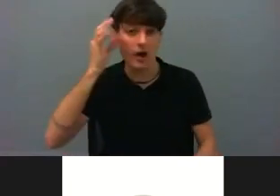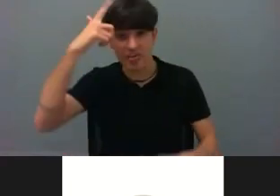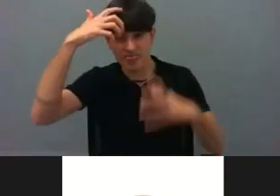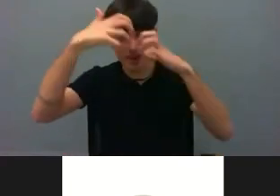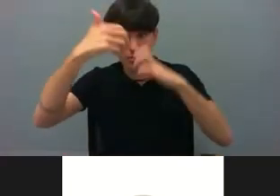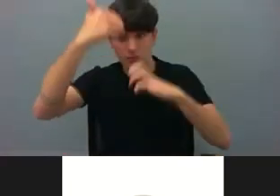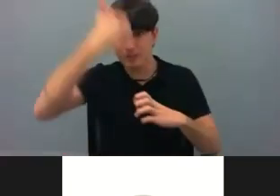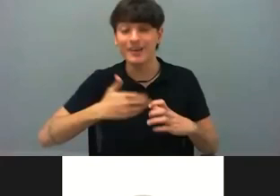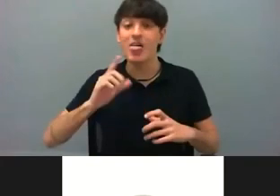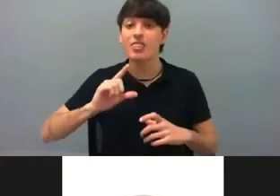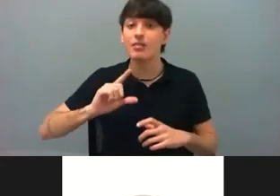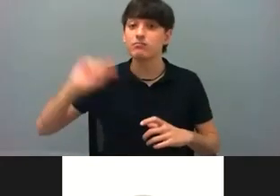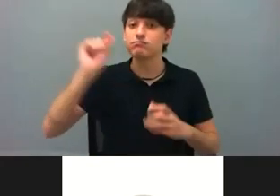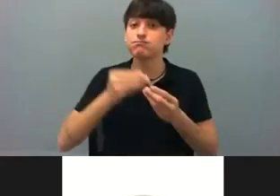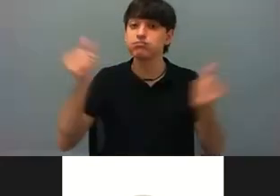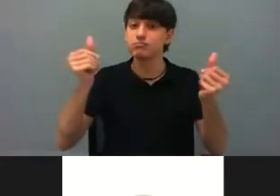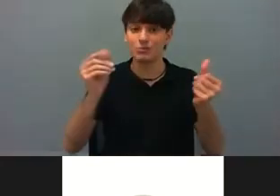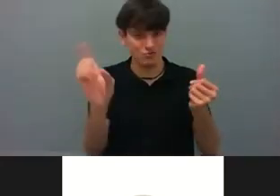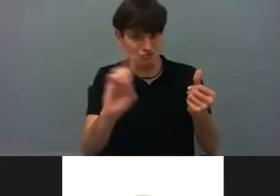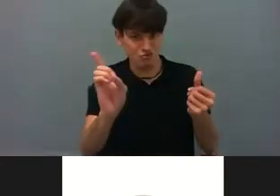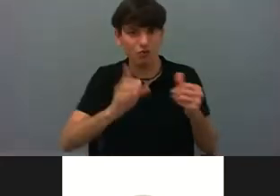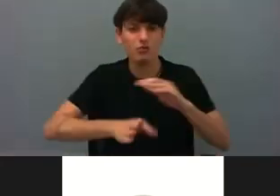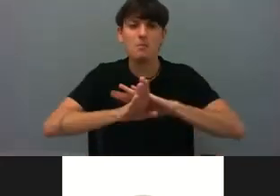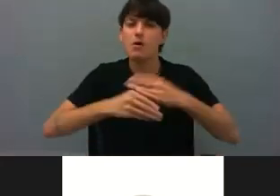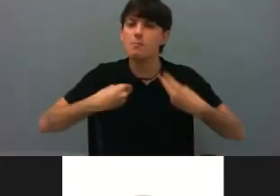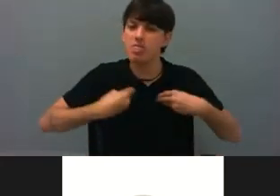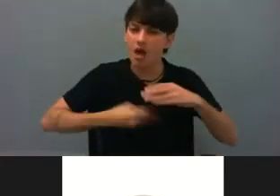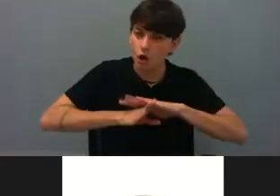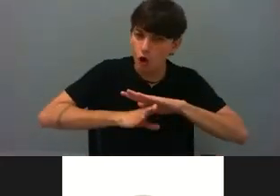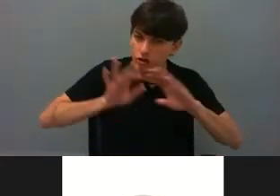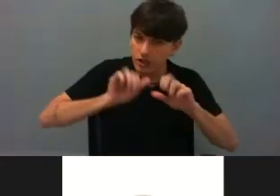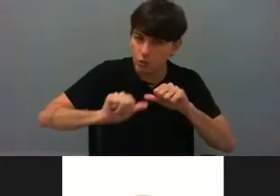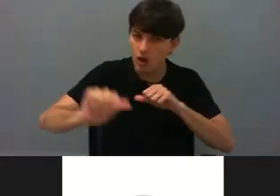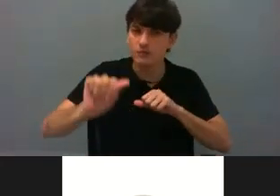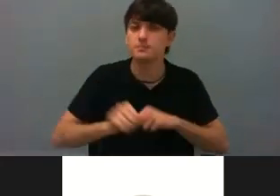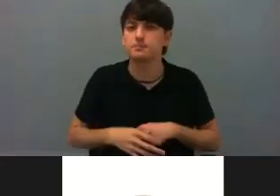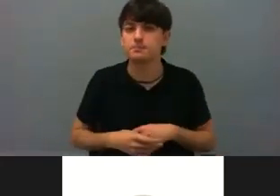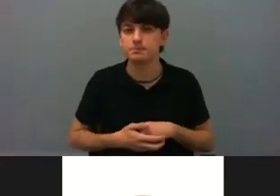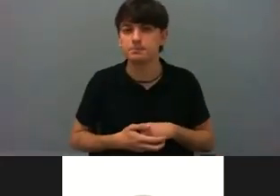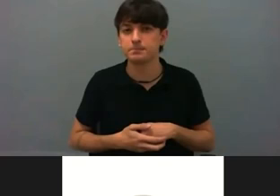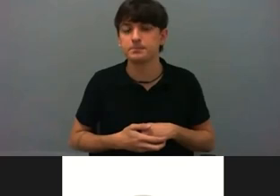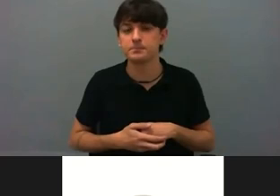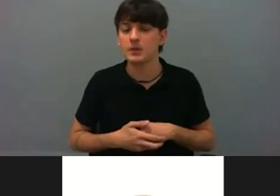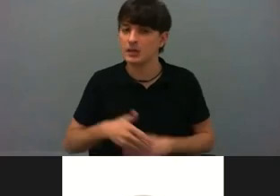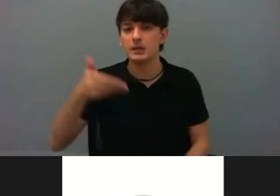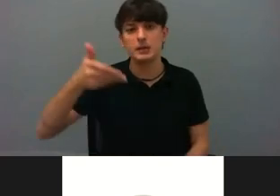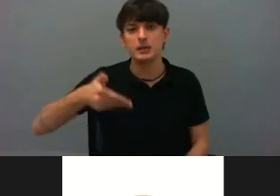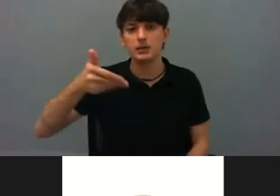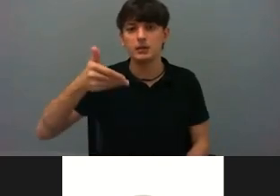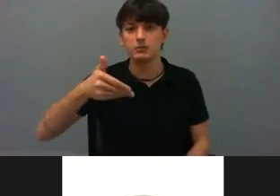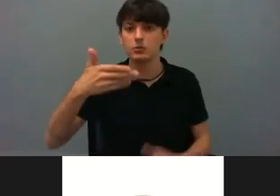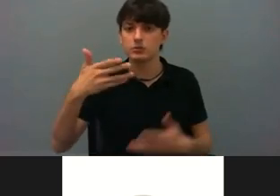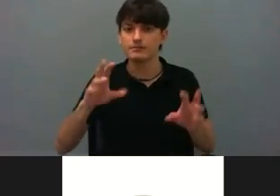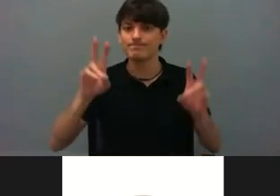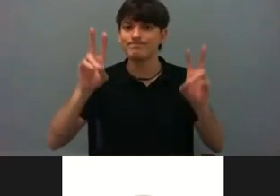no se ha ido, quiero decir, va a continuar a lo largo de la vida. Y entonces, esa es una de las claves de incidencia política de